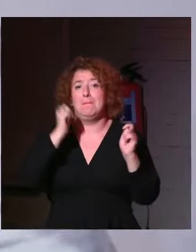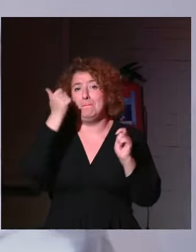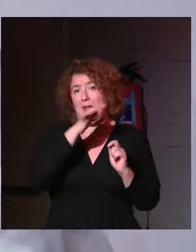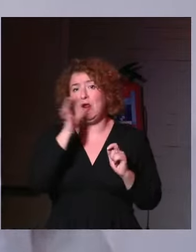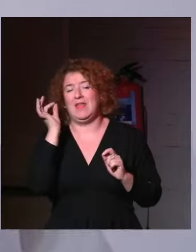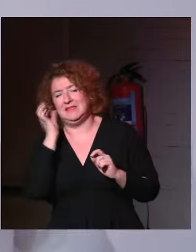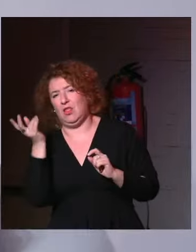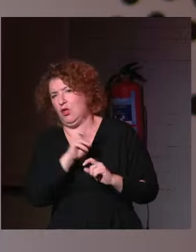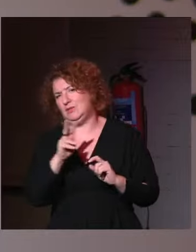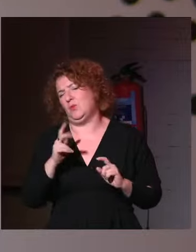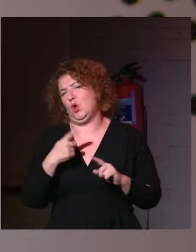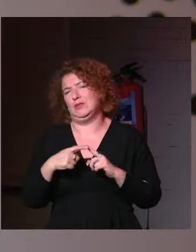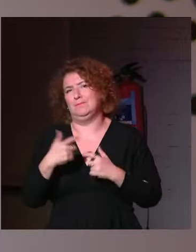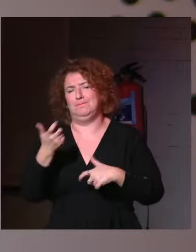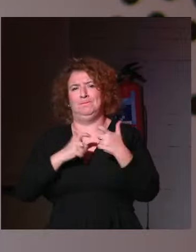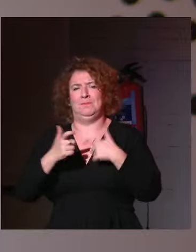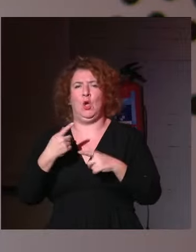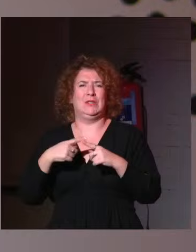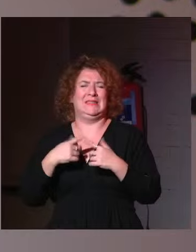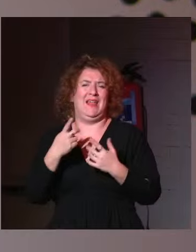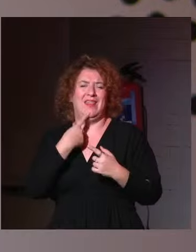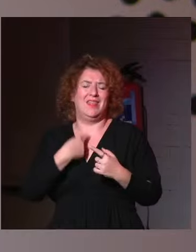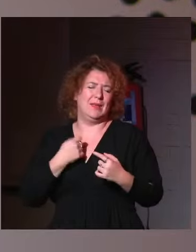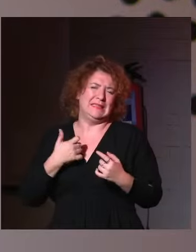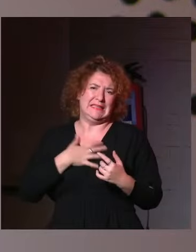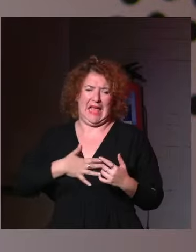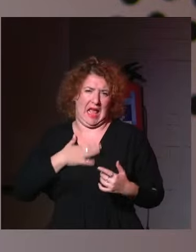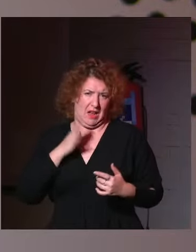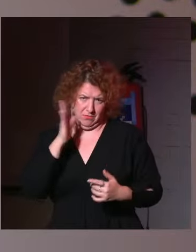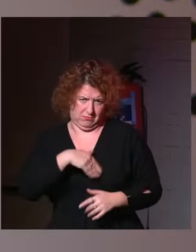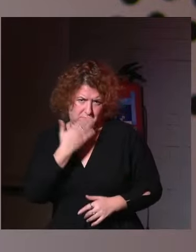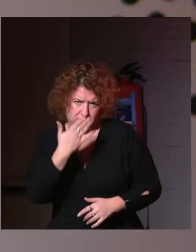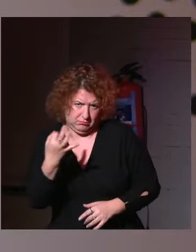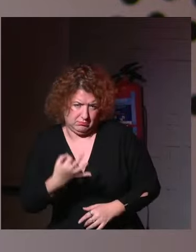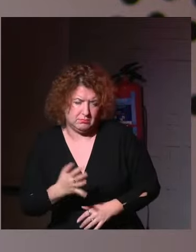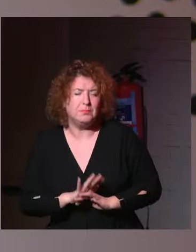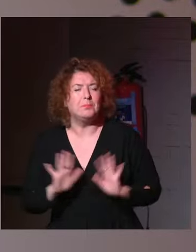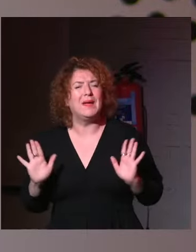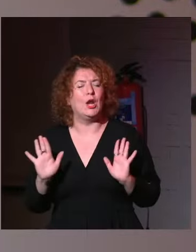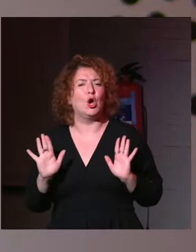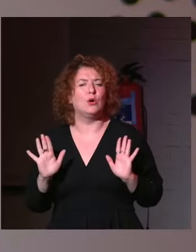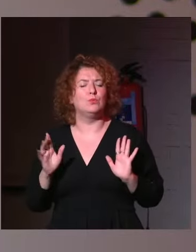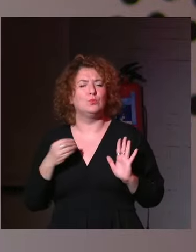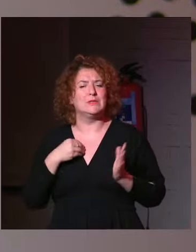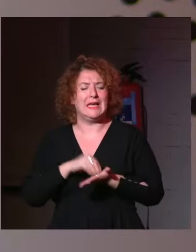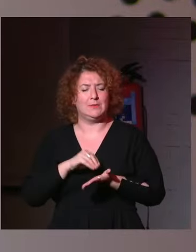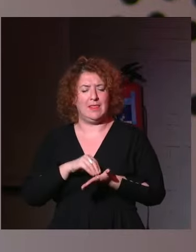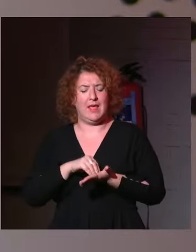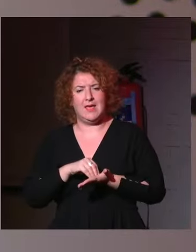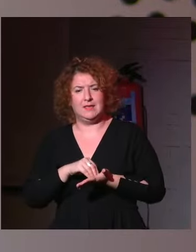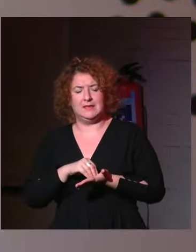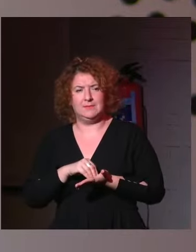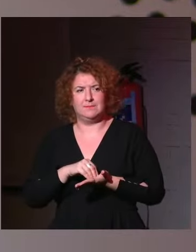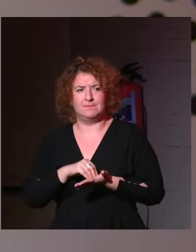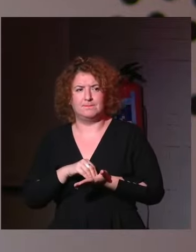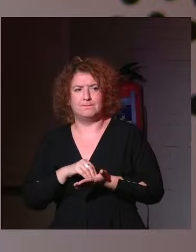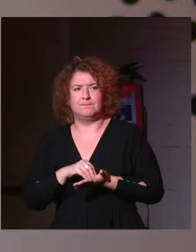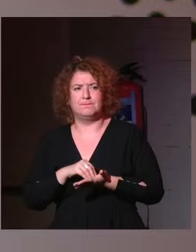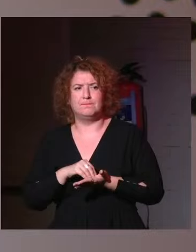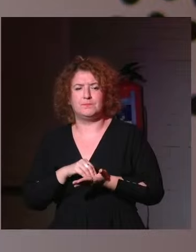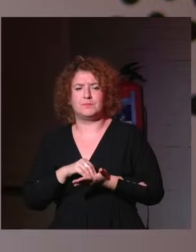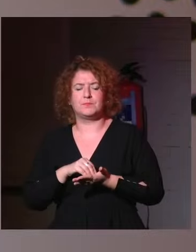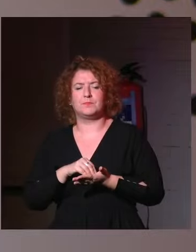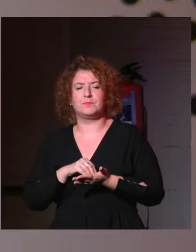muchas cosas desagradables no y eso no es que no sea cierto Pero de alguna manera nos impide e nombrar